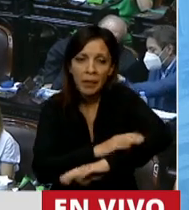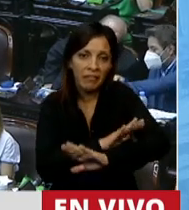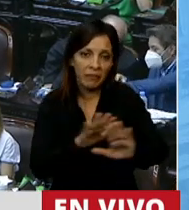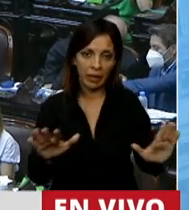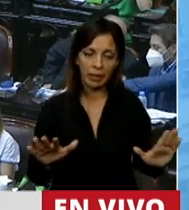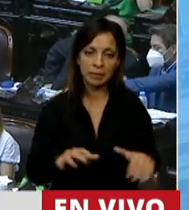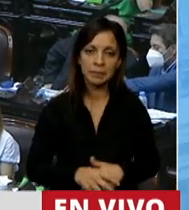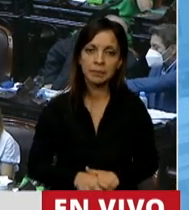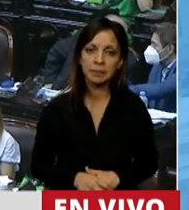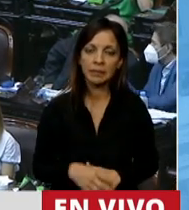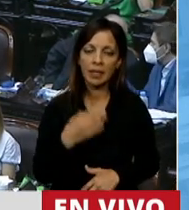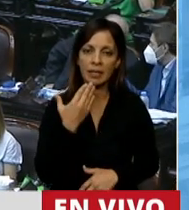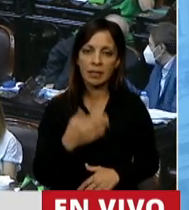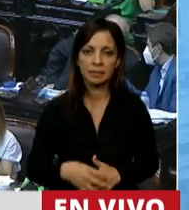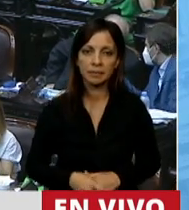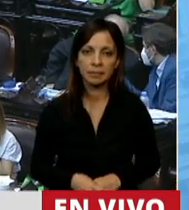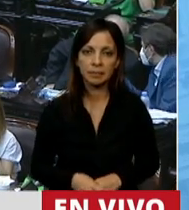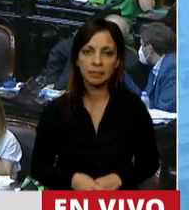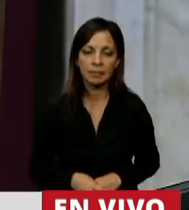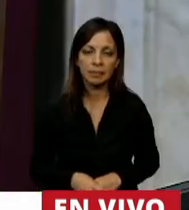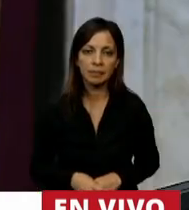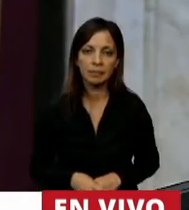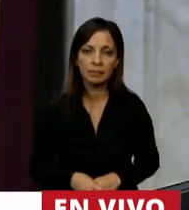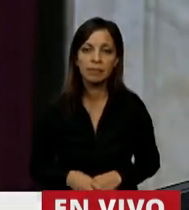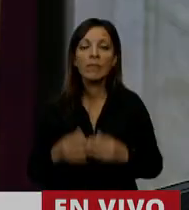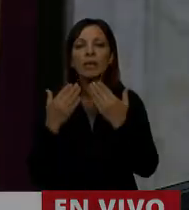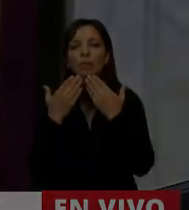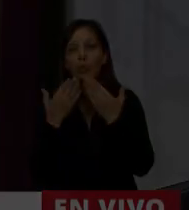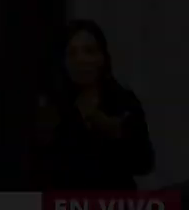de una vez por todas. Gracias. Muchas gracias, diputada Stillman.